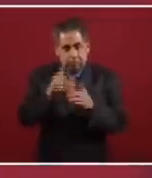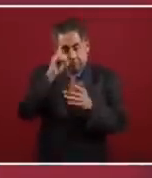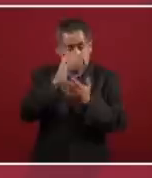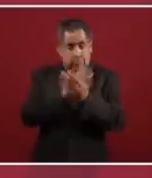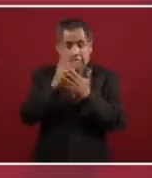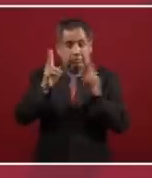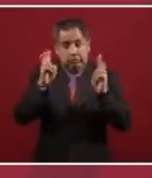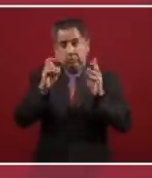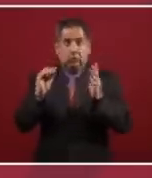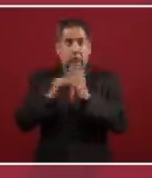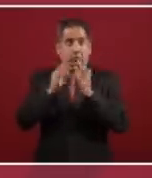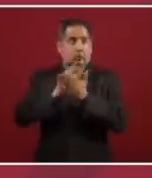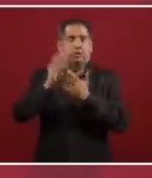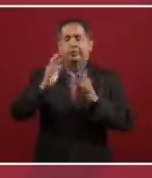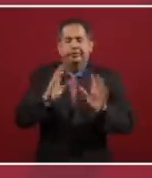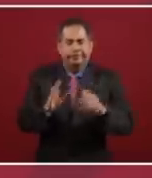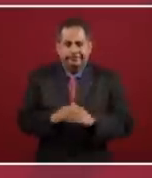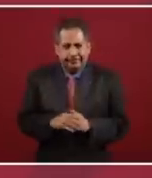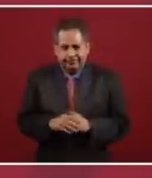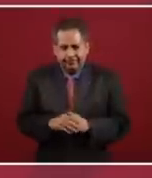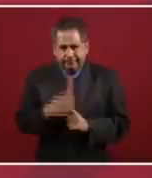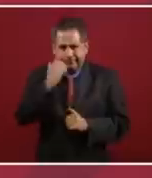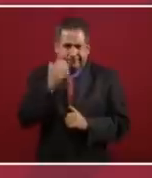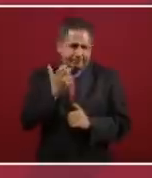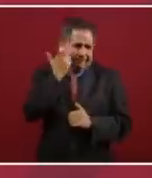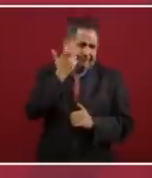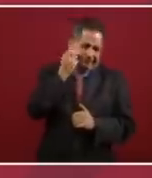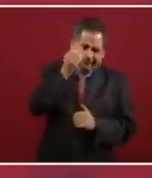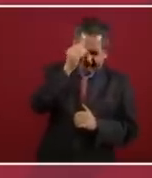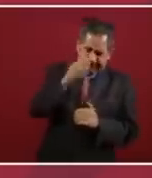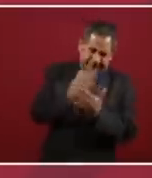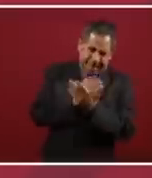sobredimensionando el tema, pues están queriendo